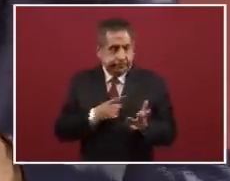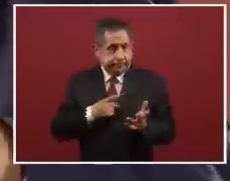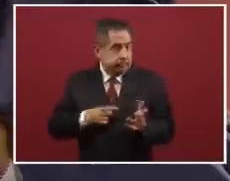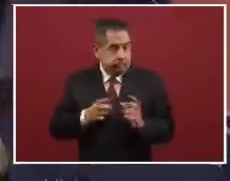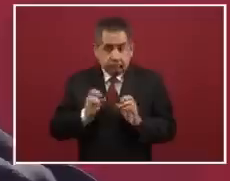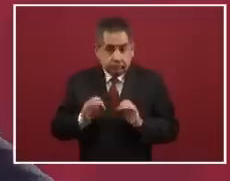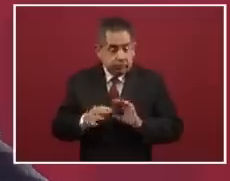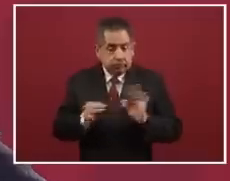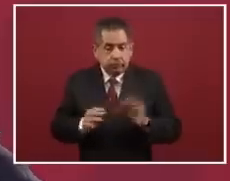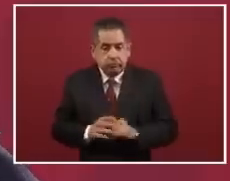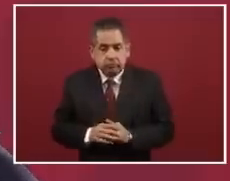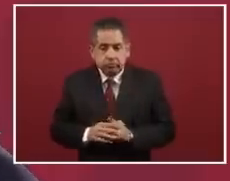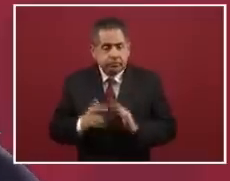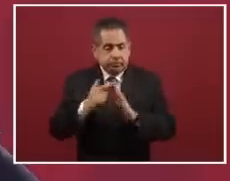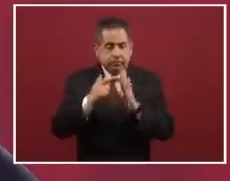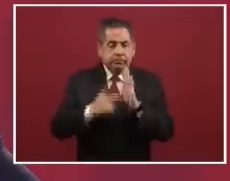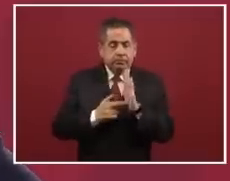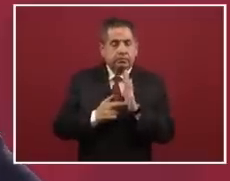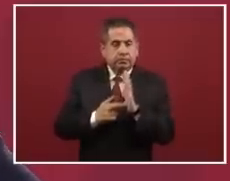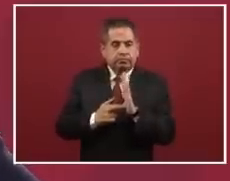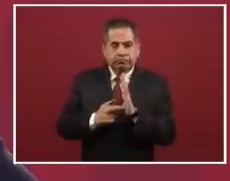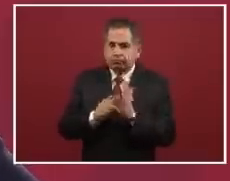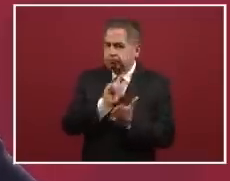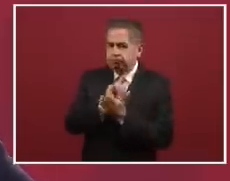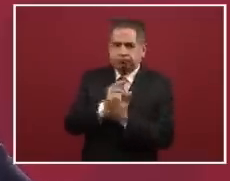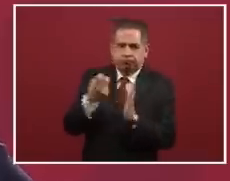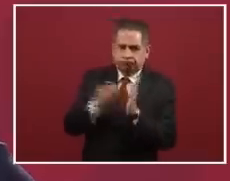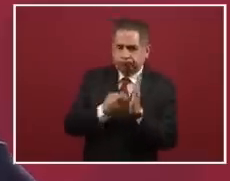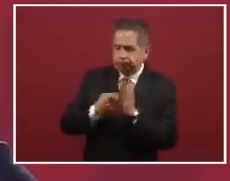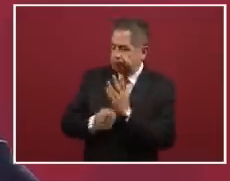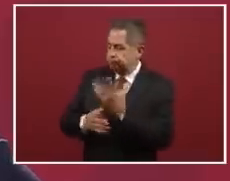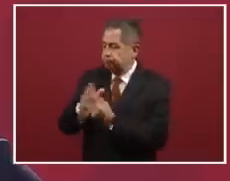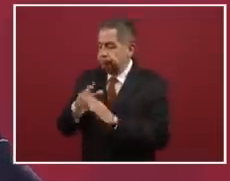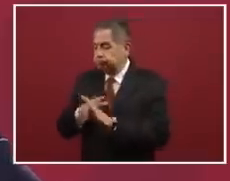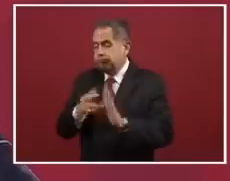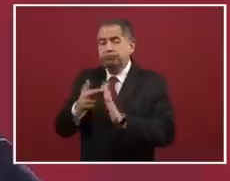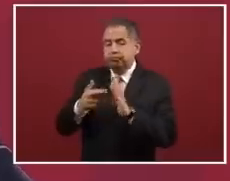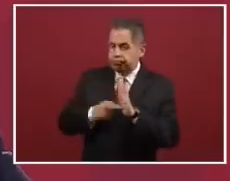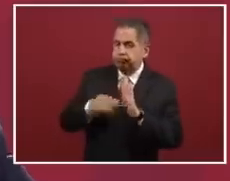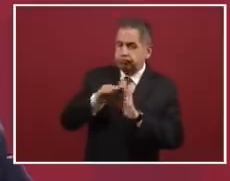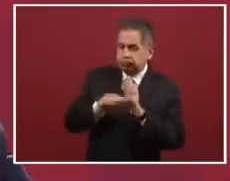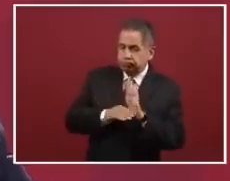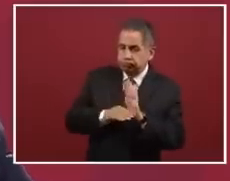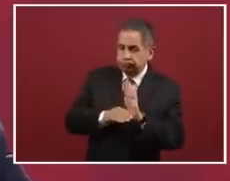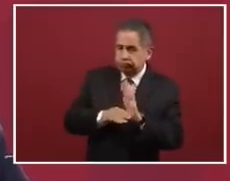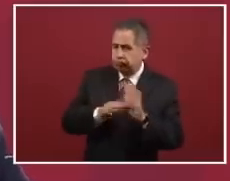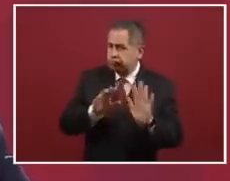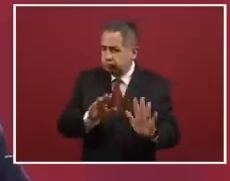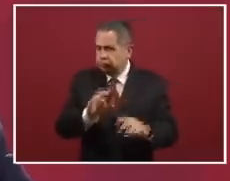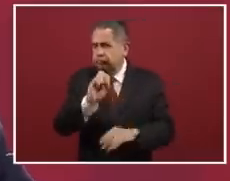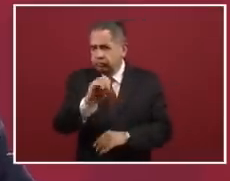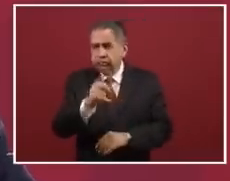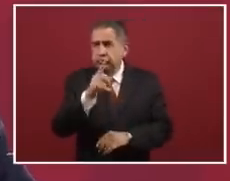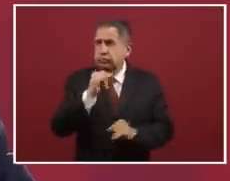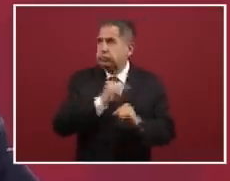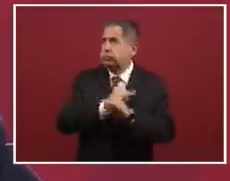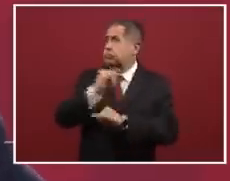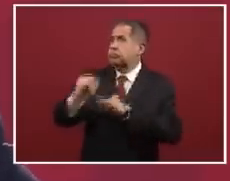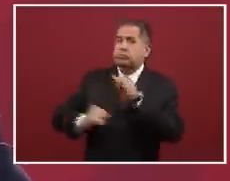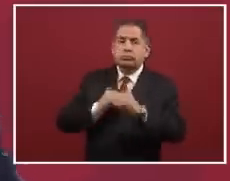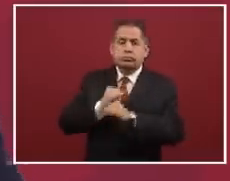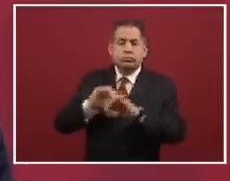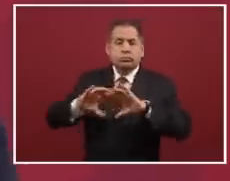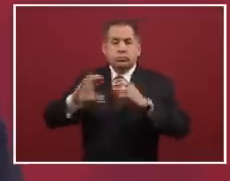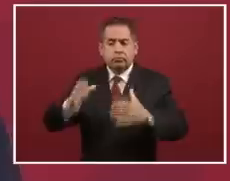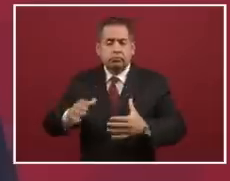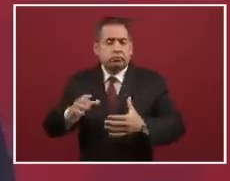resuelto, regular sus flujos migratorios, de acuerdo a la ley, pero también dónde está la comunidad internacional, que nos ayude